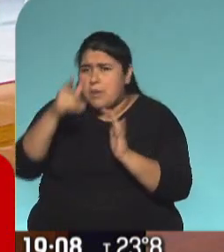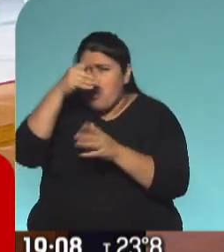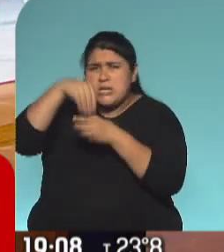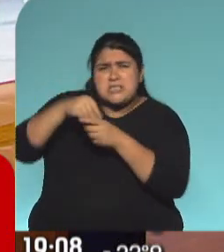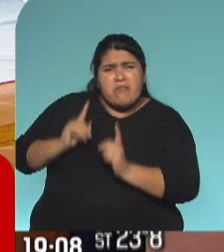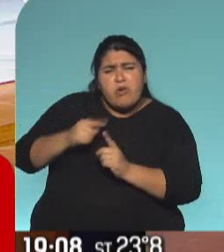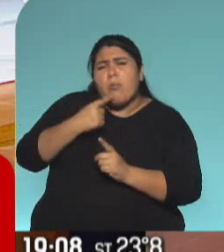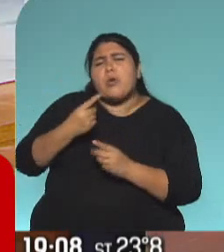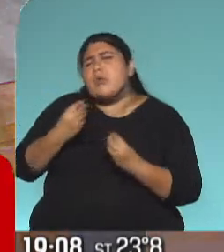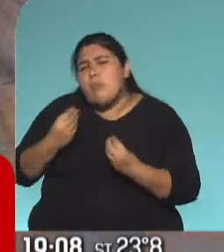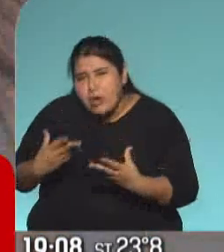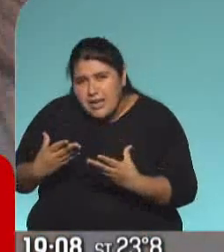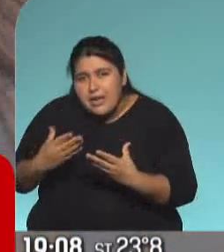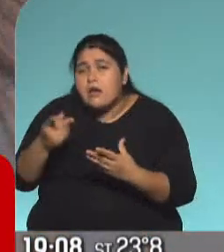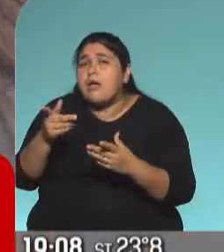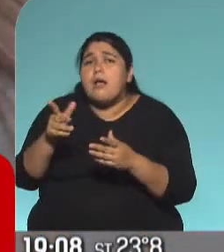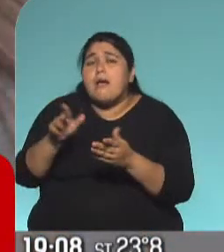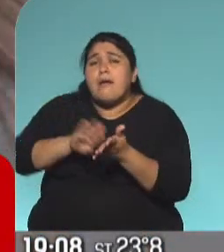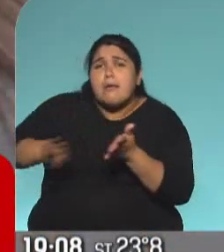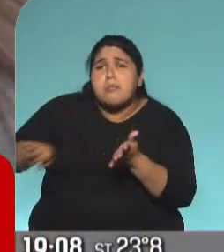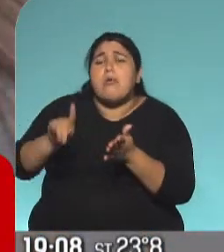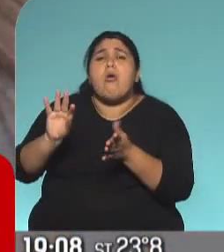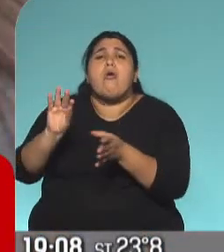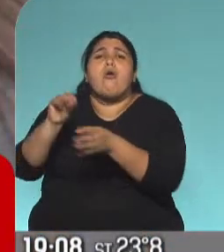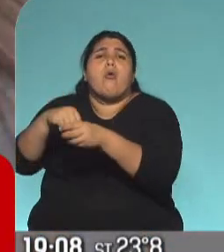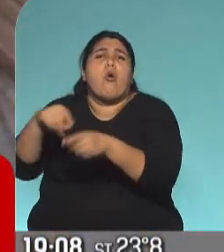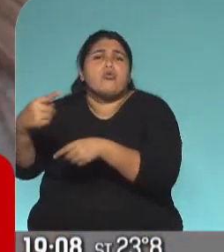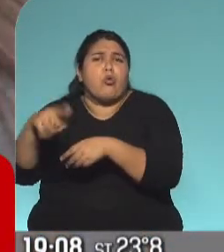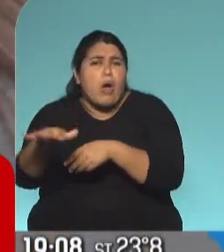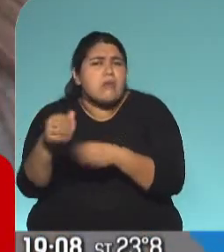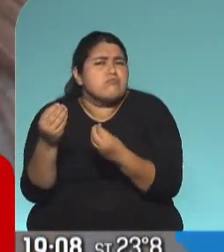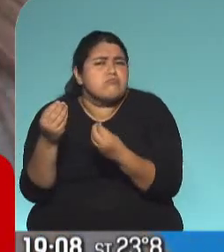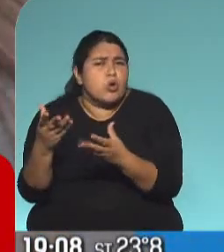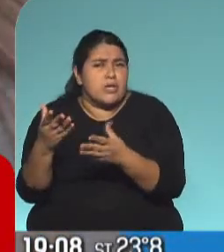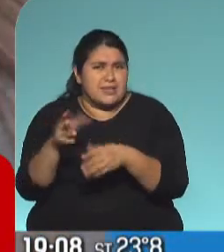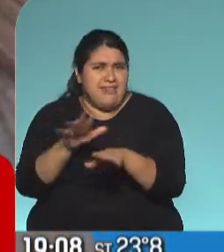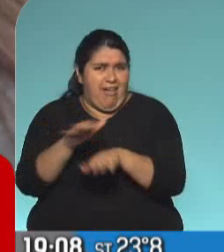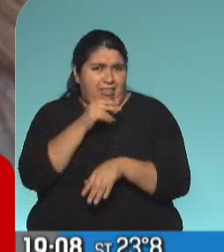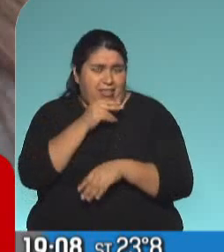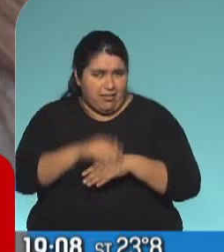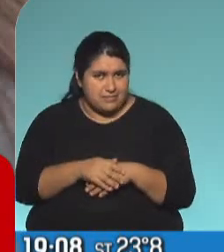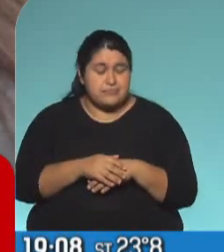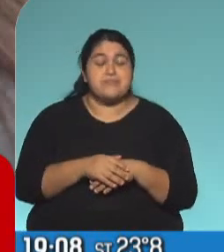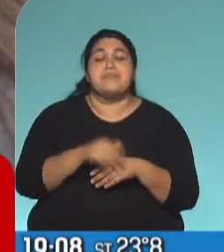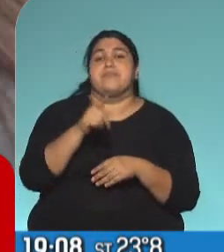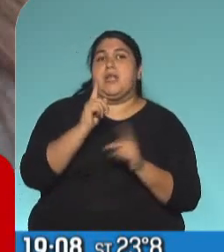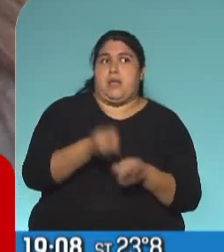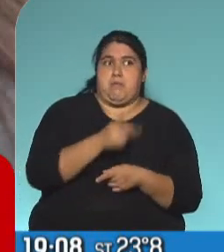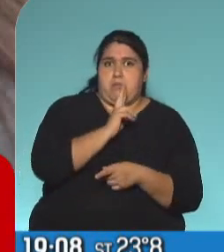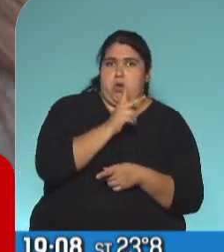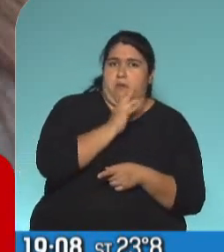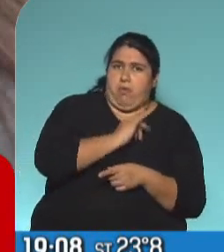y por qué nadie hizo nada para evitar que terminara en un femicidio. Sobre todo con el componente de las denuncias de la